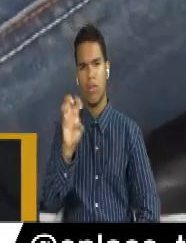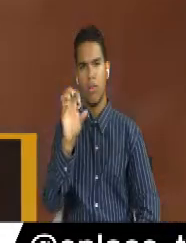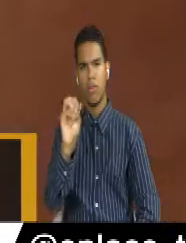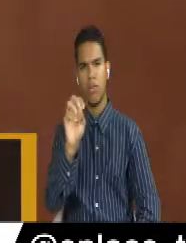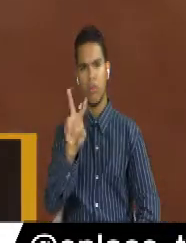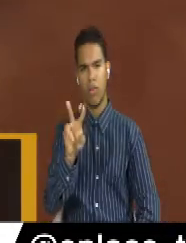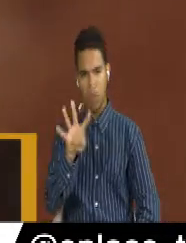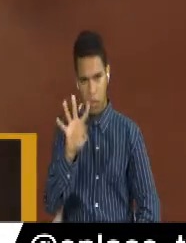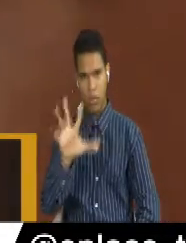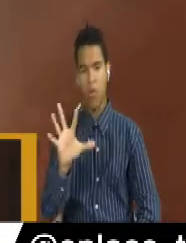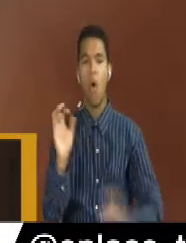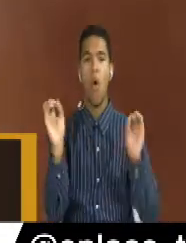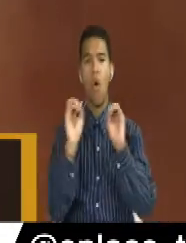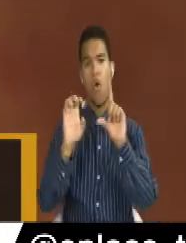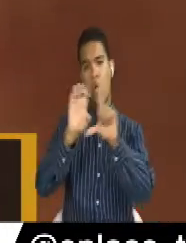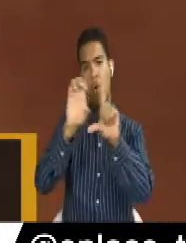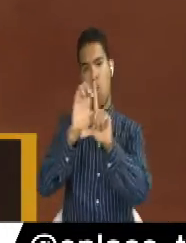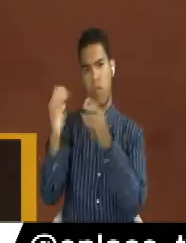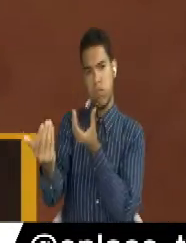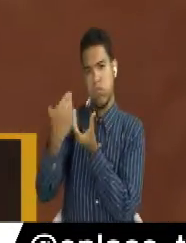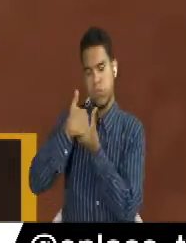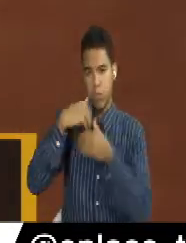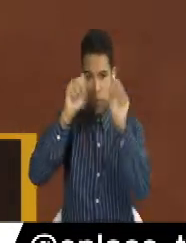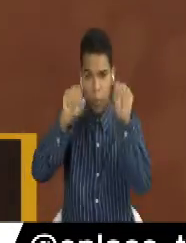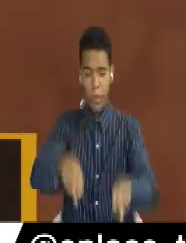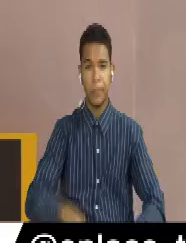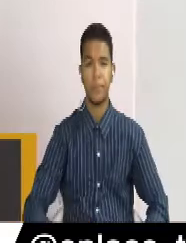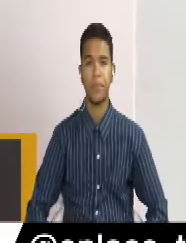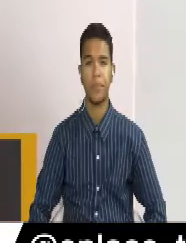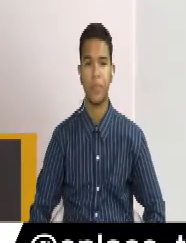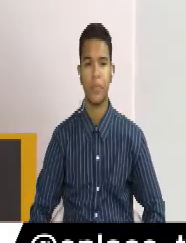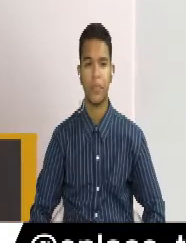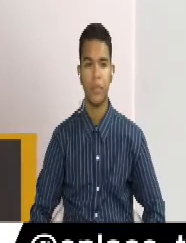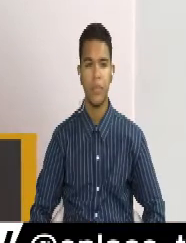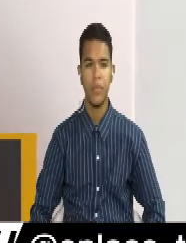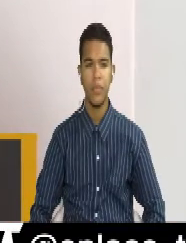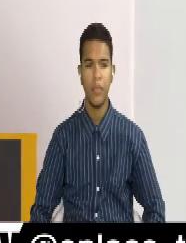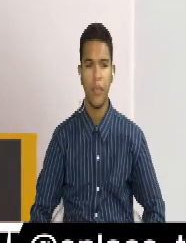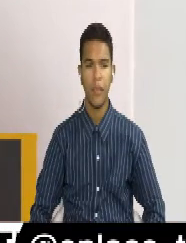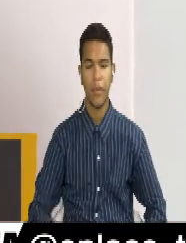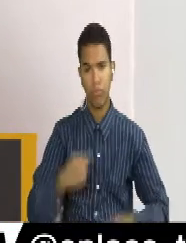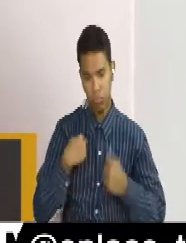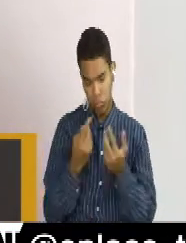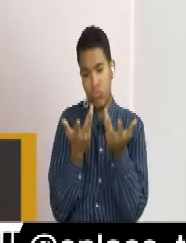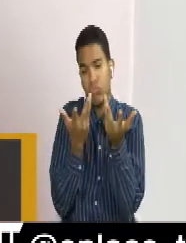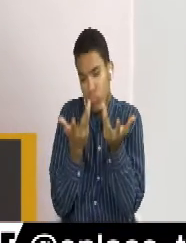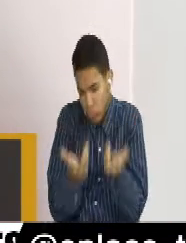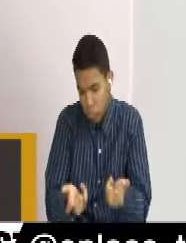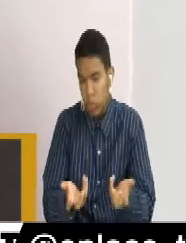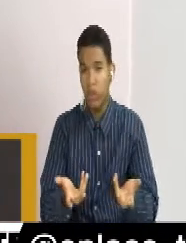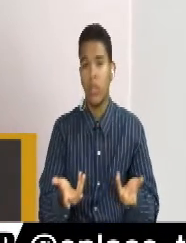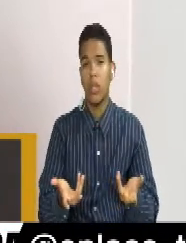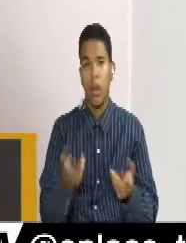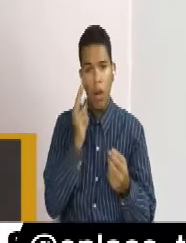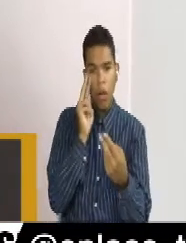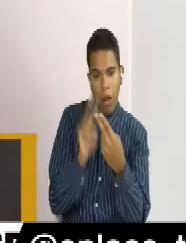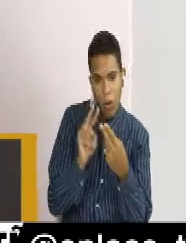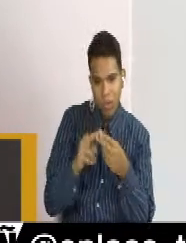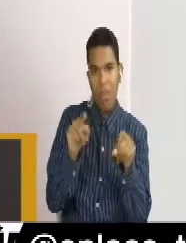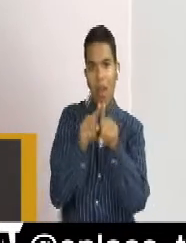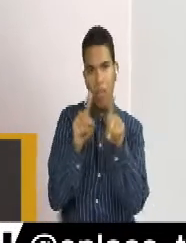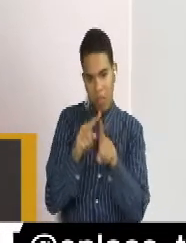320-423-8045 o acercándose a las instalaciones de Enlace Televisión. Ah, no, quiero quiero conocerte, hermano,